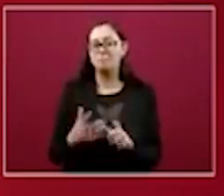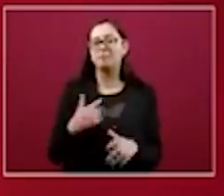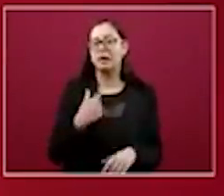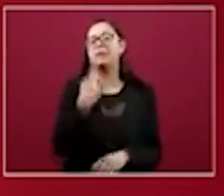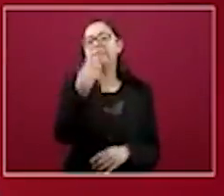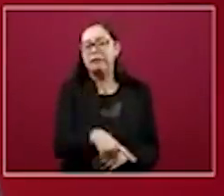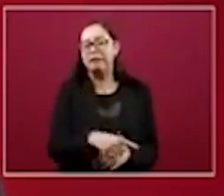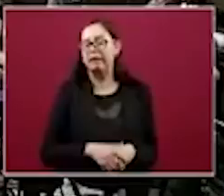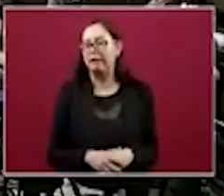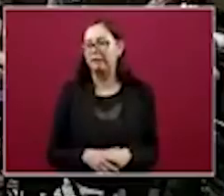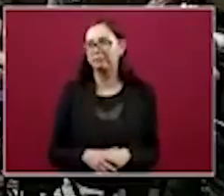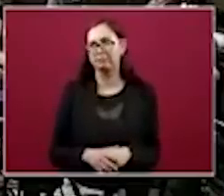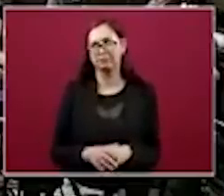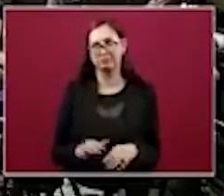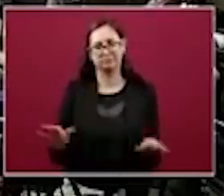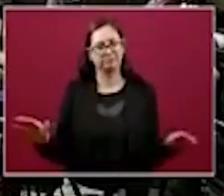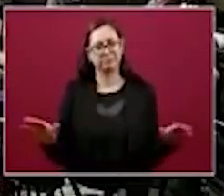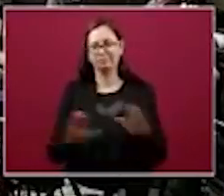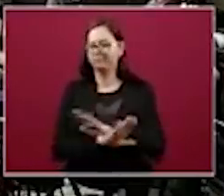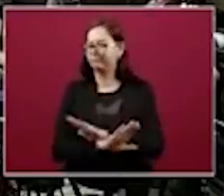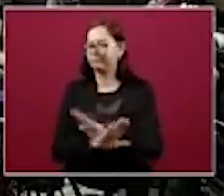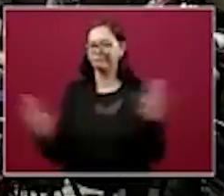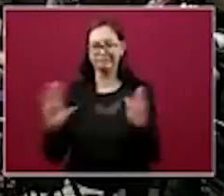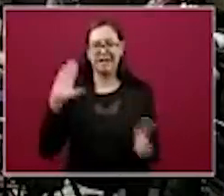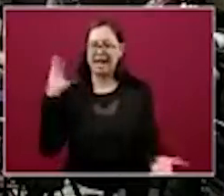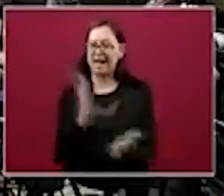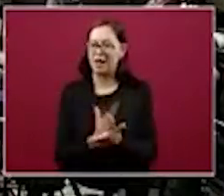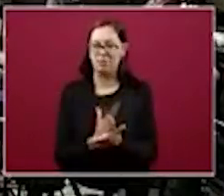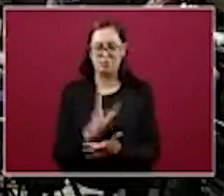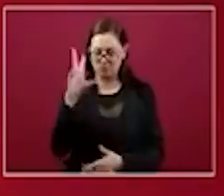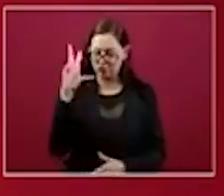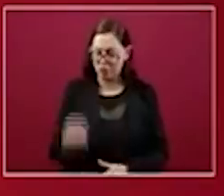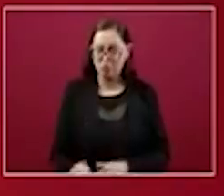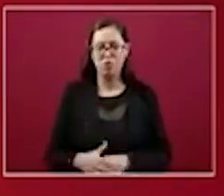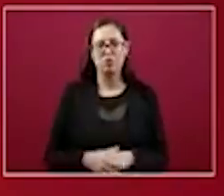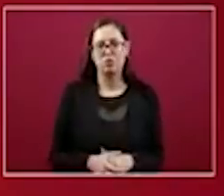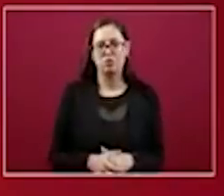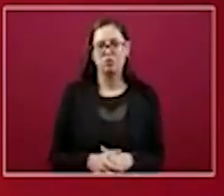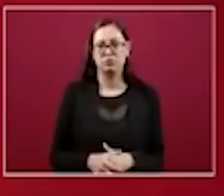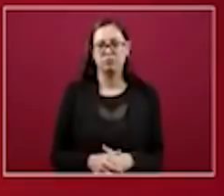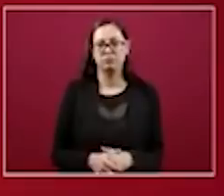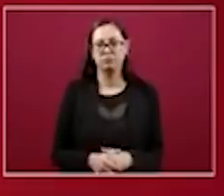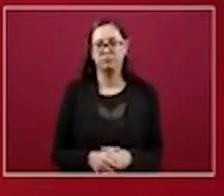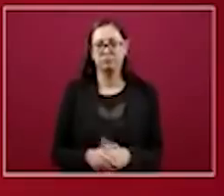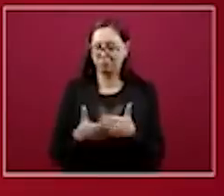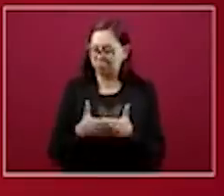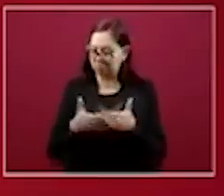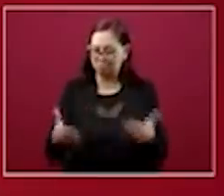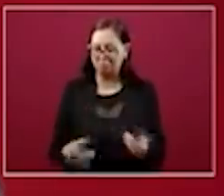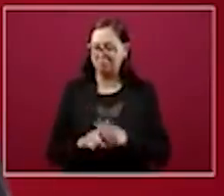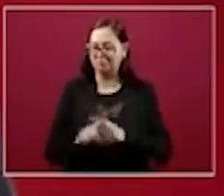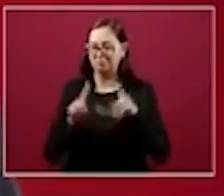instruí. Eso no, eso ya se terminó. Entonces, son los